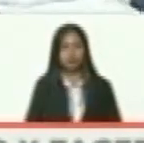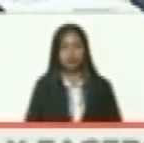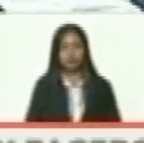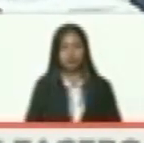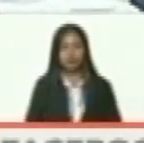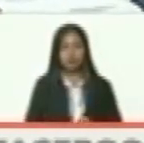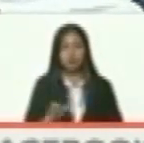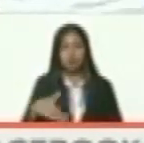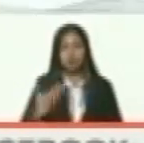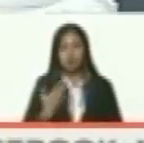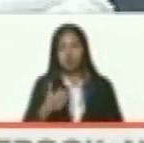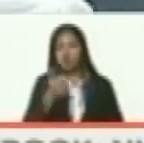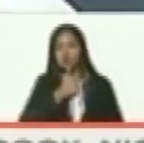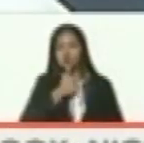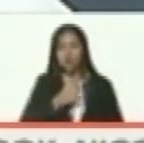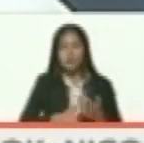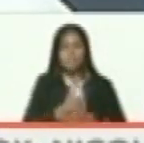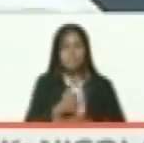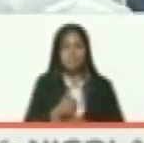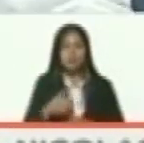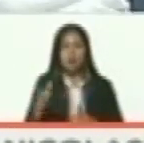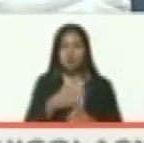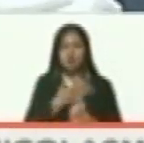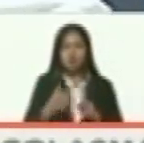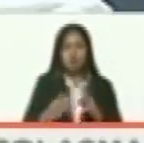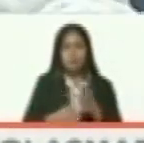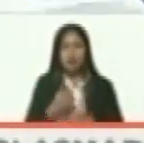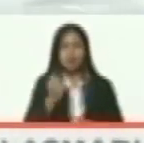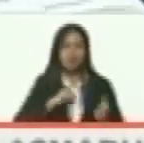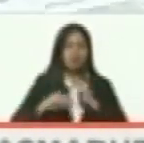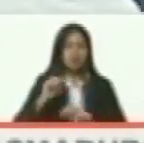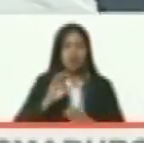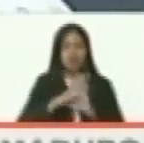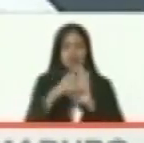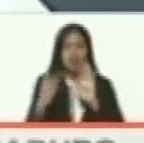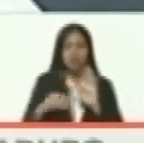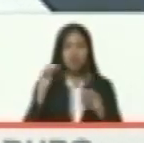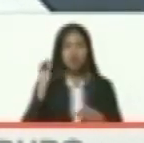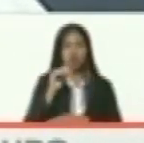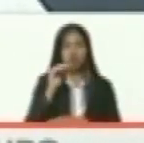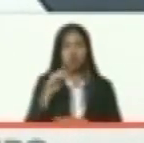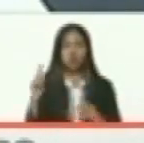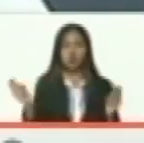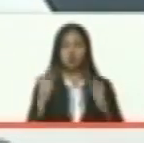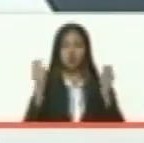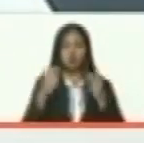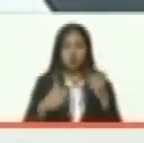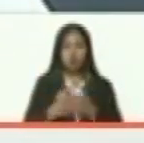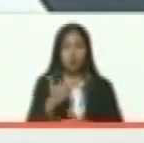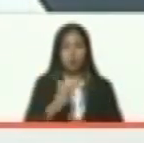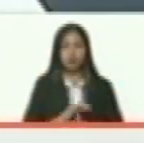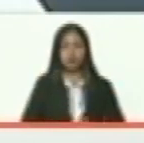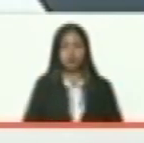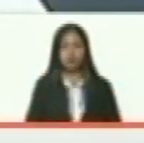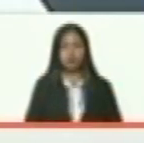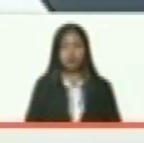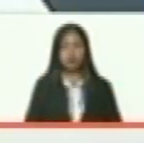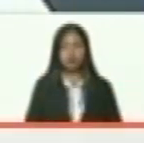Y podemos resistir embates y defender el derecho al futuro y a la prosperidad.